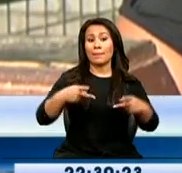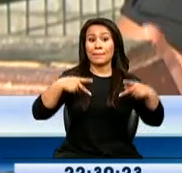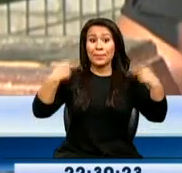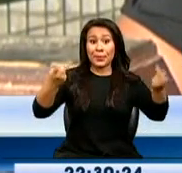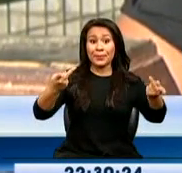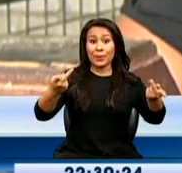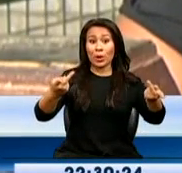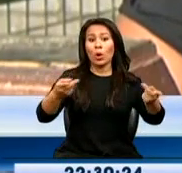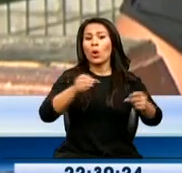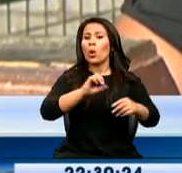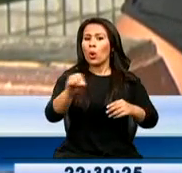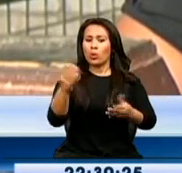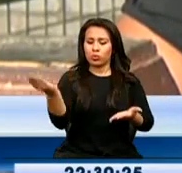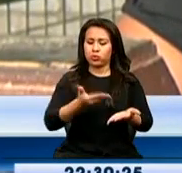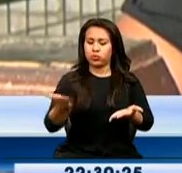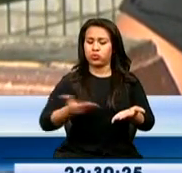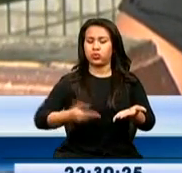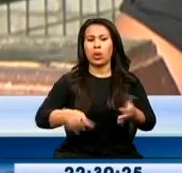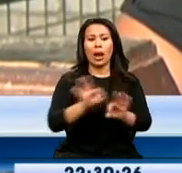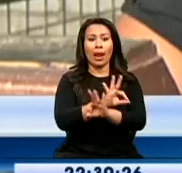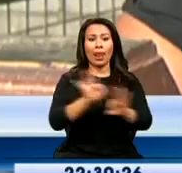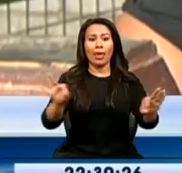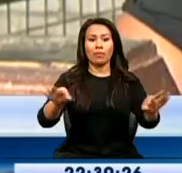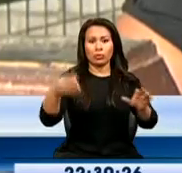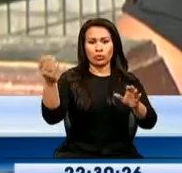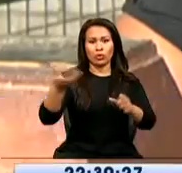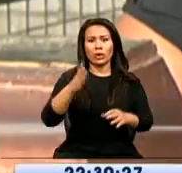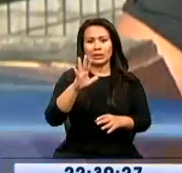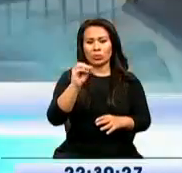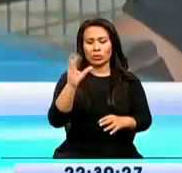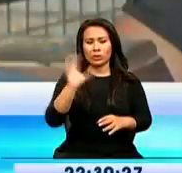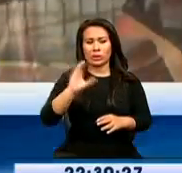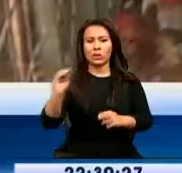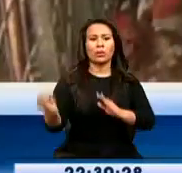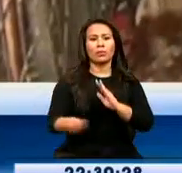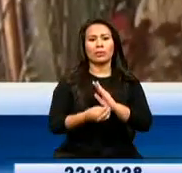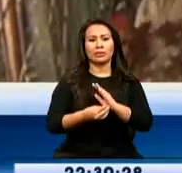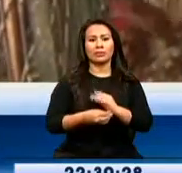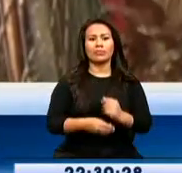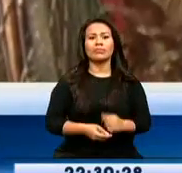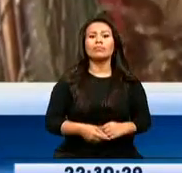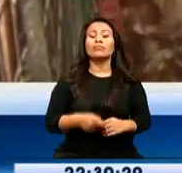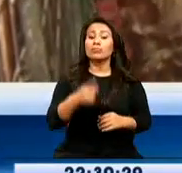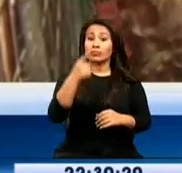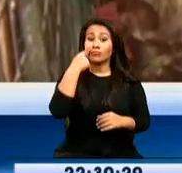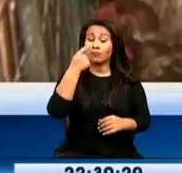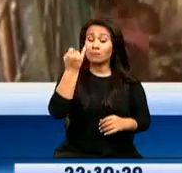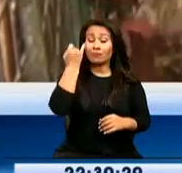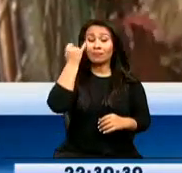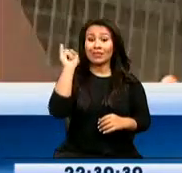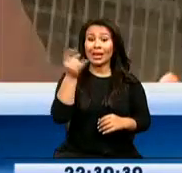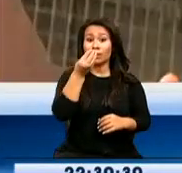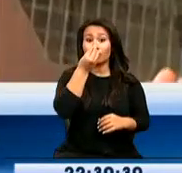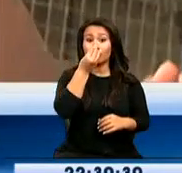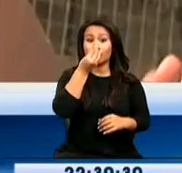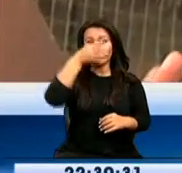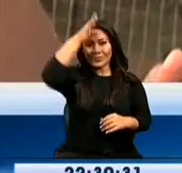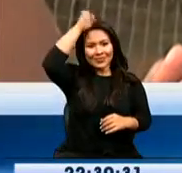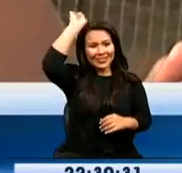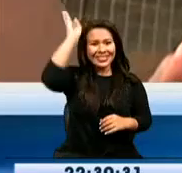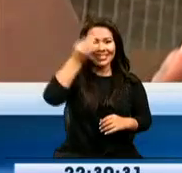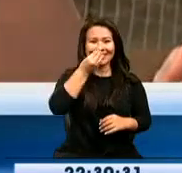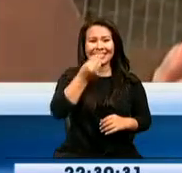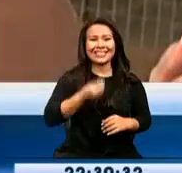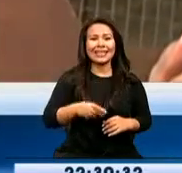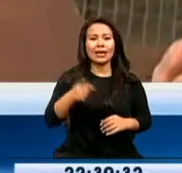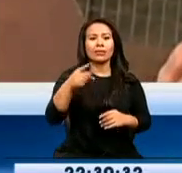peladito y aquí mismo se le hace pelar el pollo. Eso tiene un costito de 50 centavos que le ponen. Otra interesante opción es la gallina. Hay dos tipos,